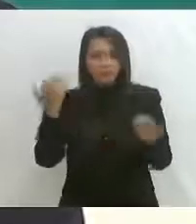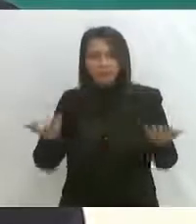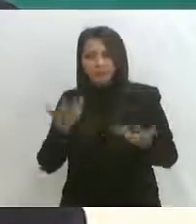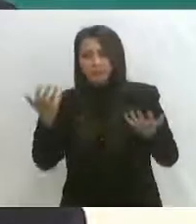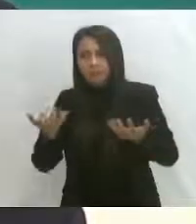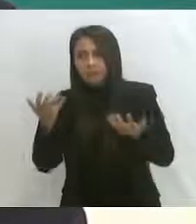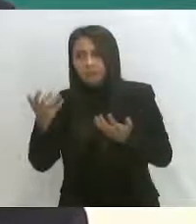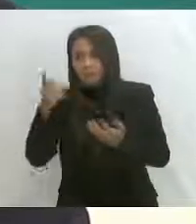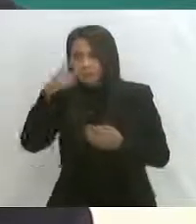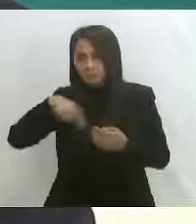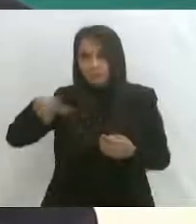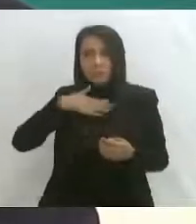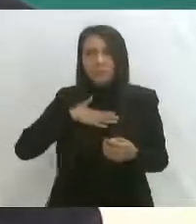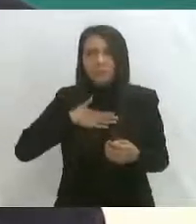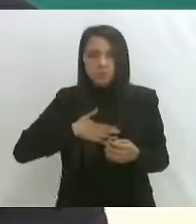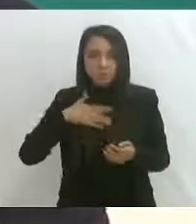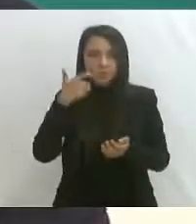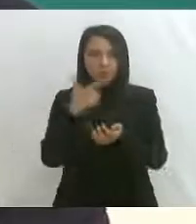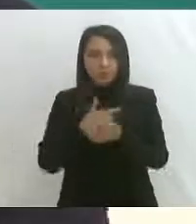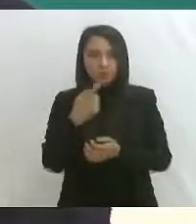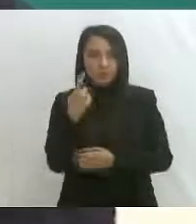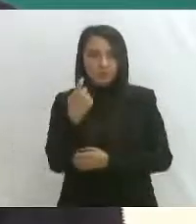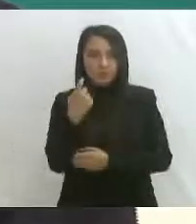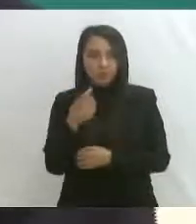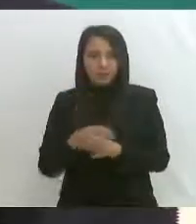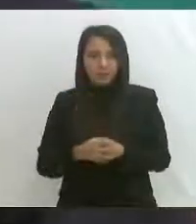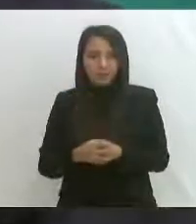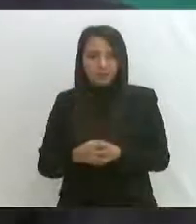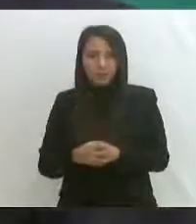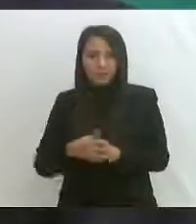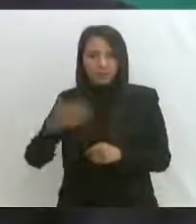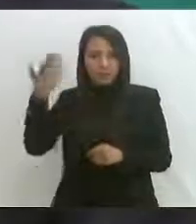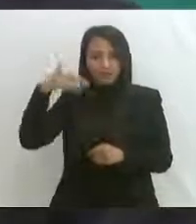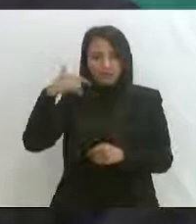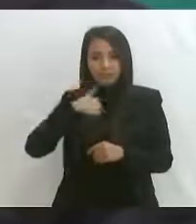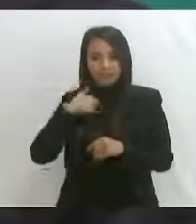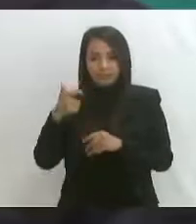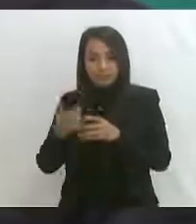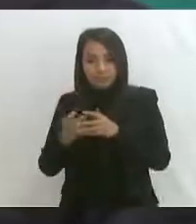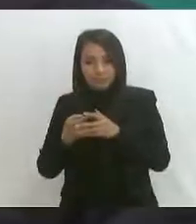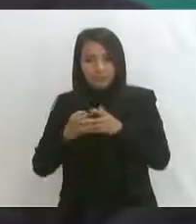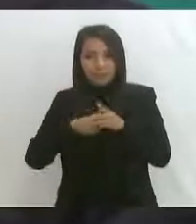cuando nosotros llegamos, lo primero que hicimos fue